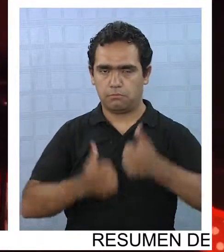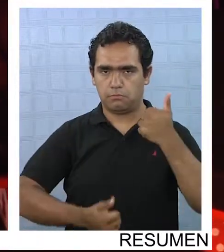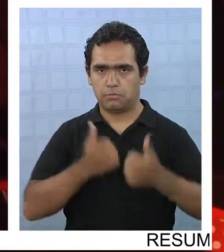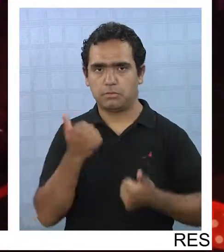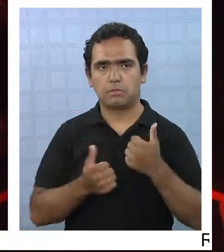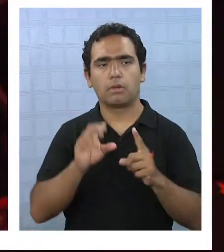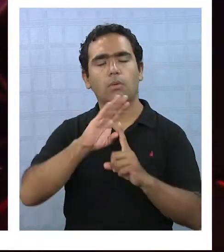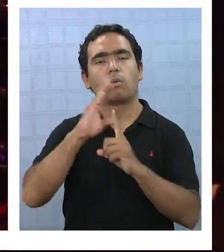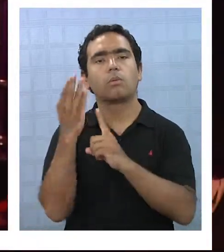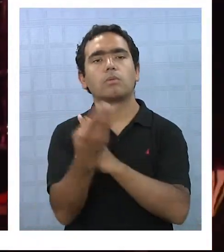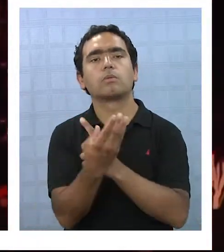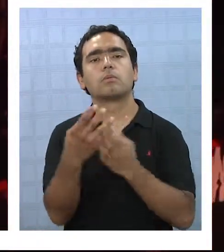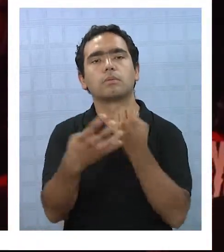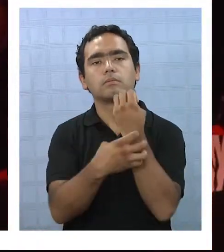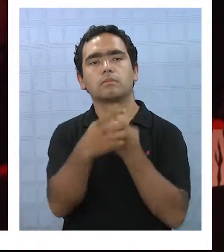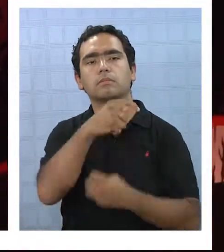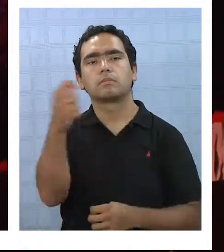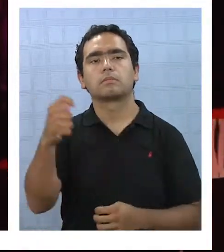regional.